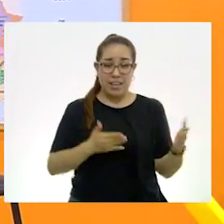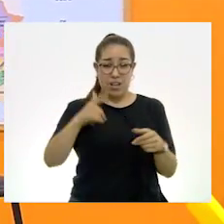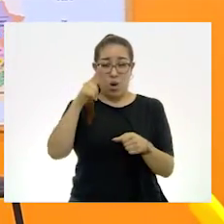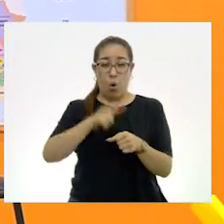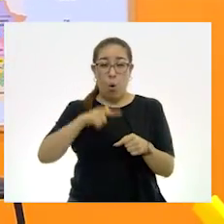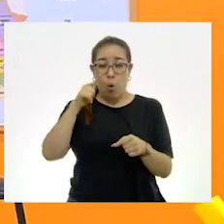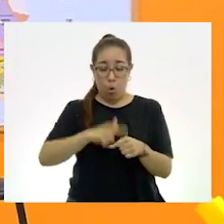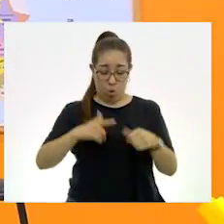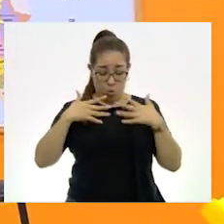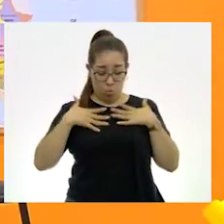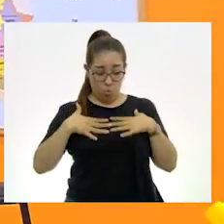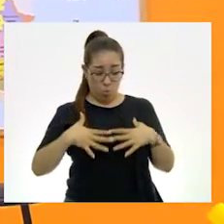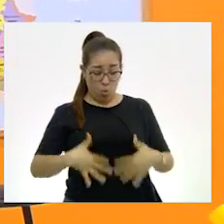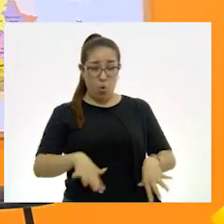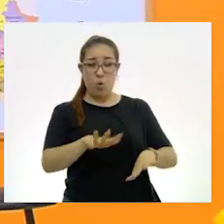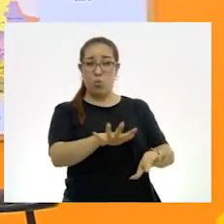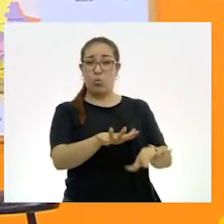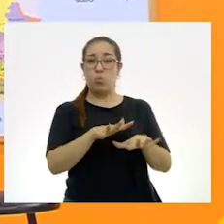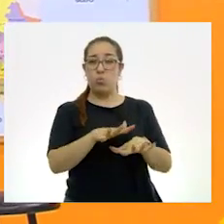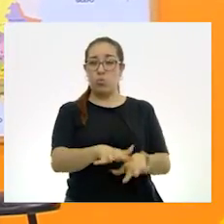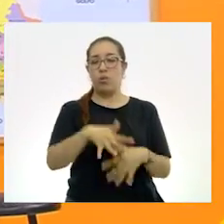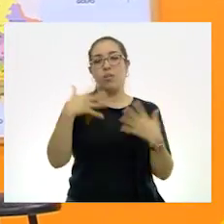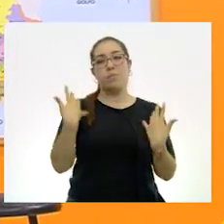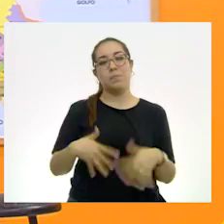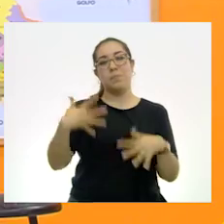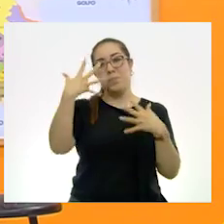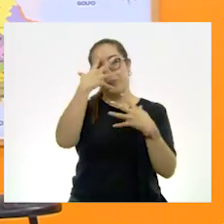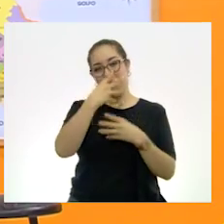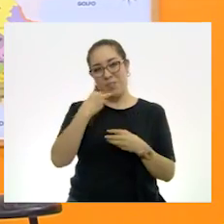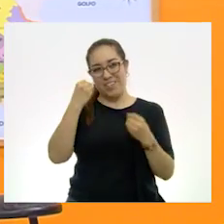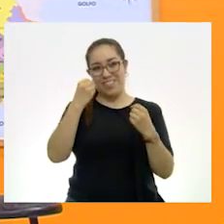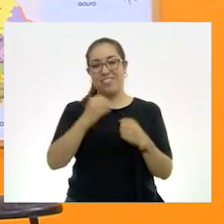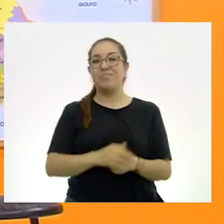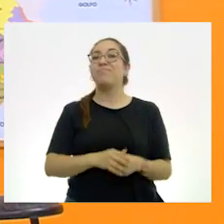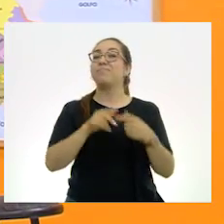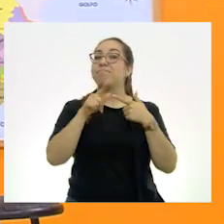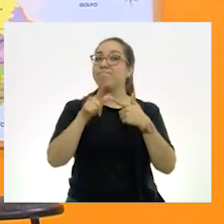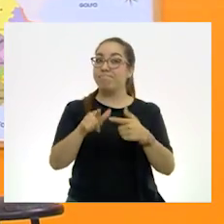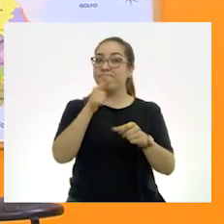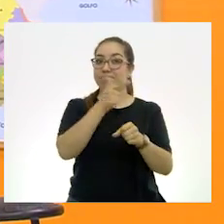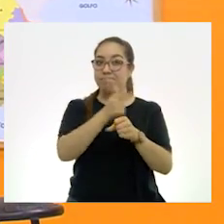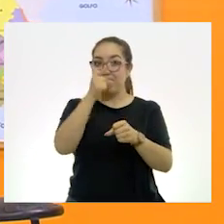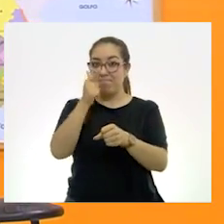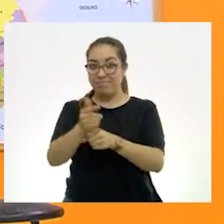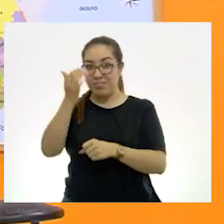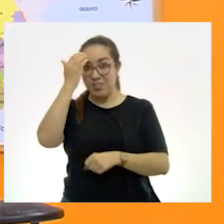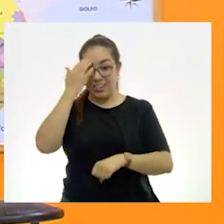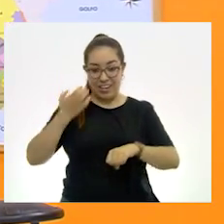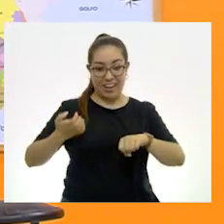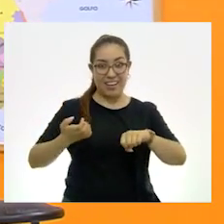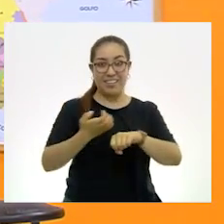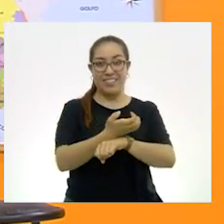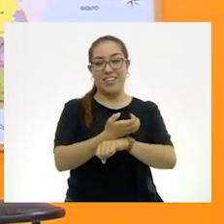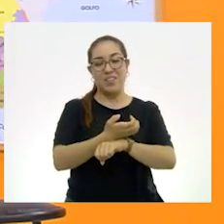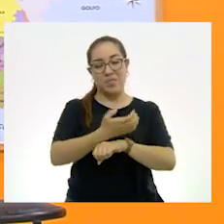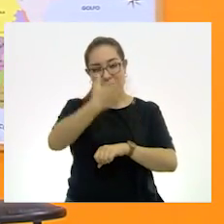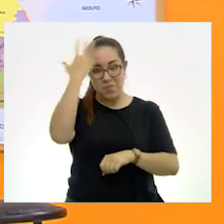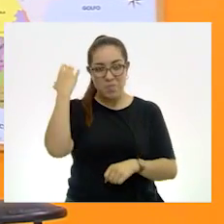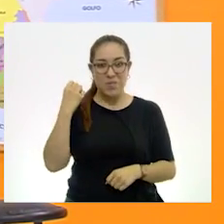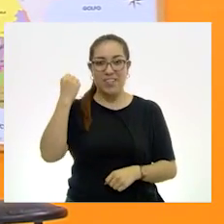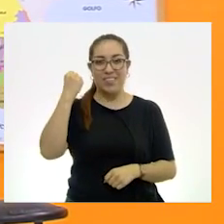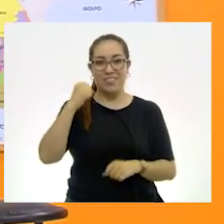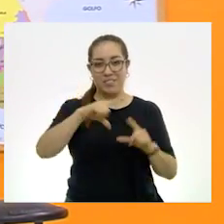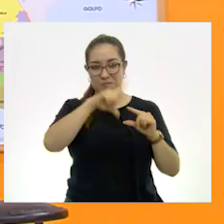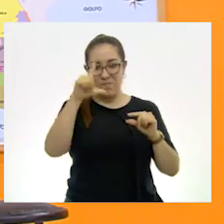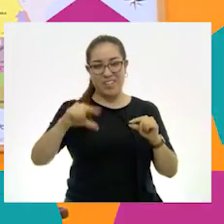una marcada influencia árabe-española. Continuamos descubriendo más del estado de Morelos en Aprendiendo a Amar